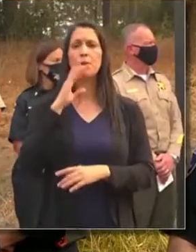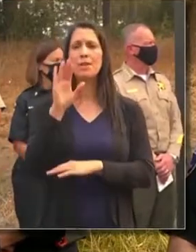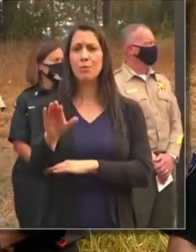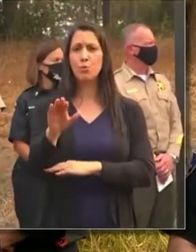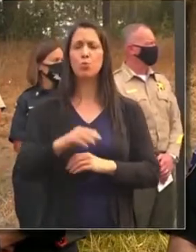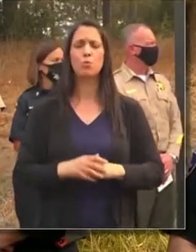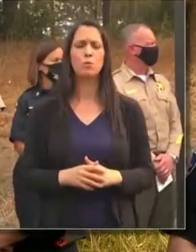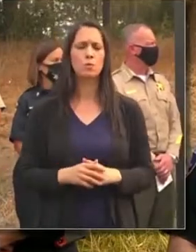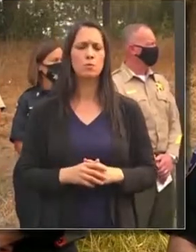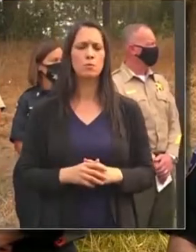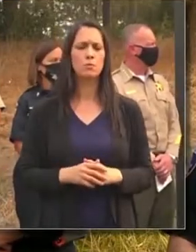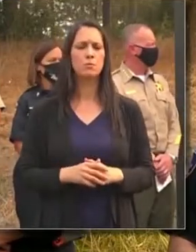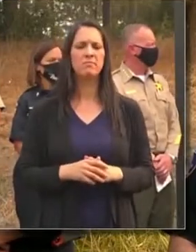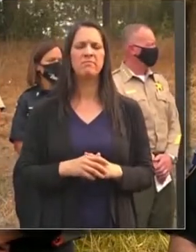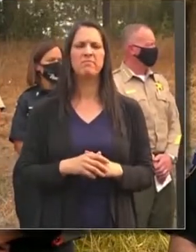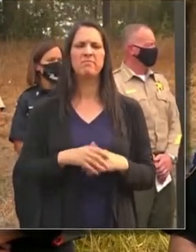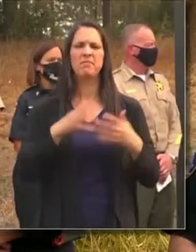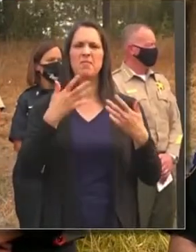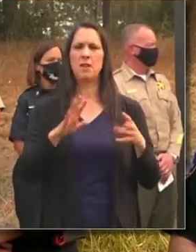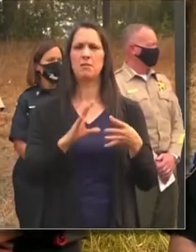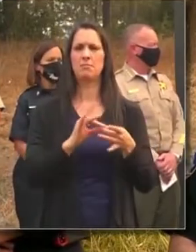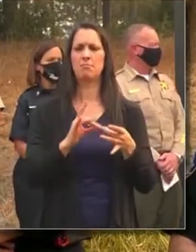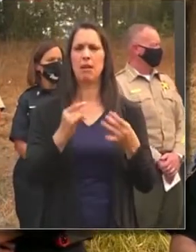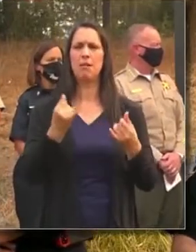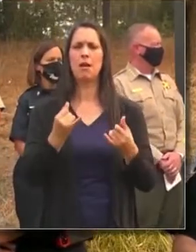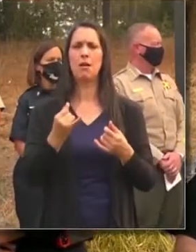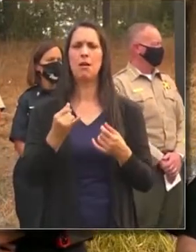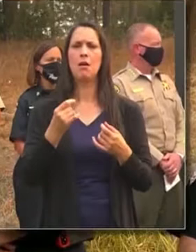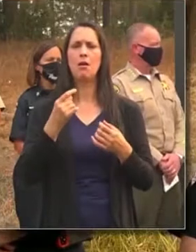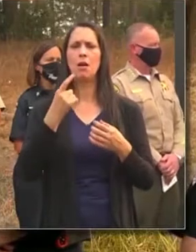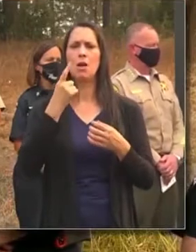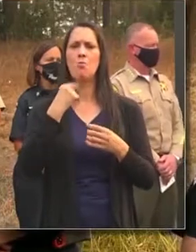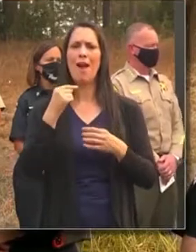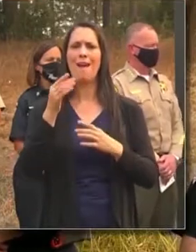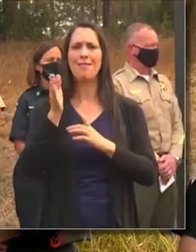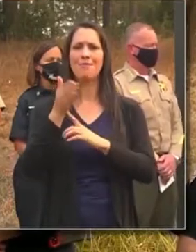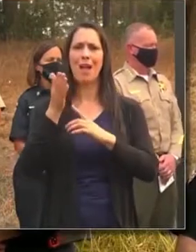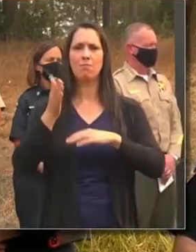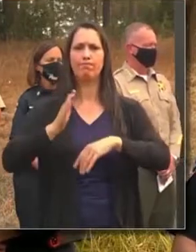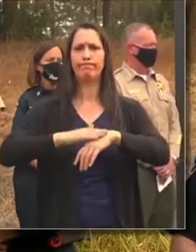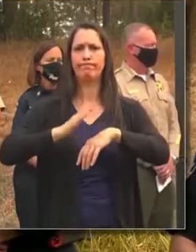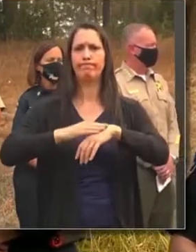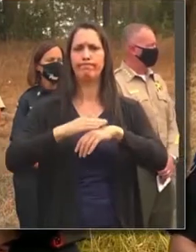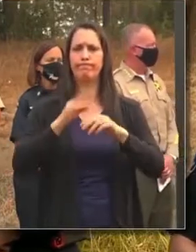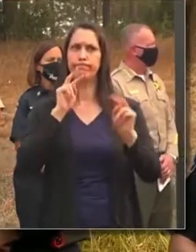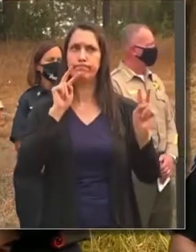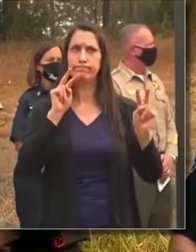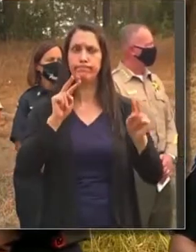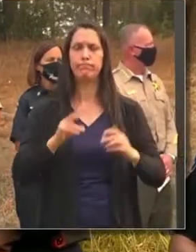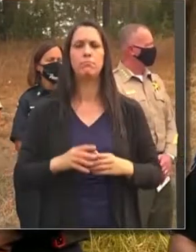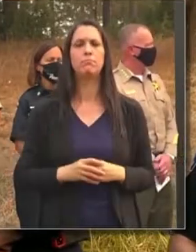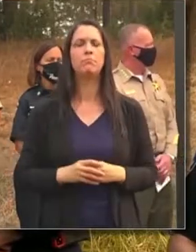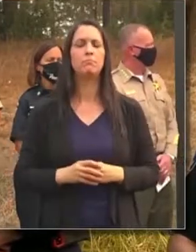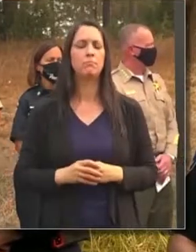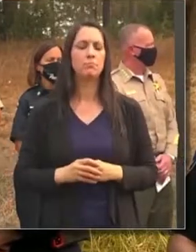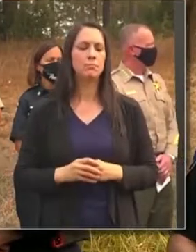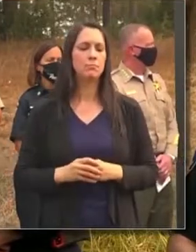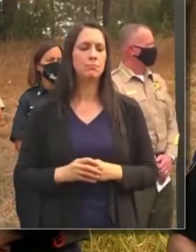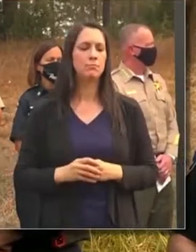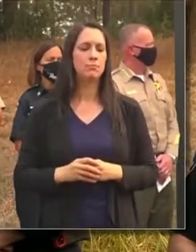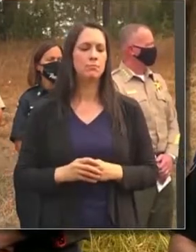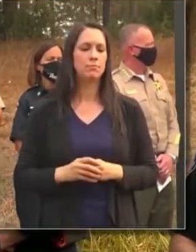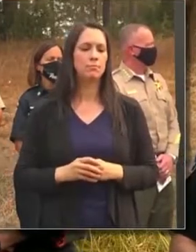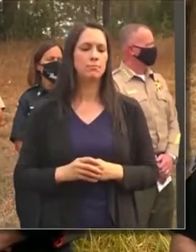buenas tardes como se ha dicho actualmente estamos en un área de bandera roja la advertencia